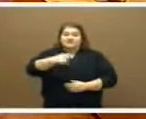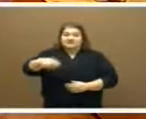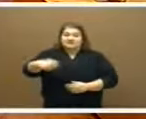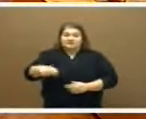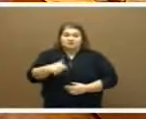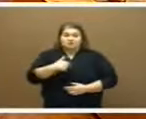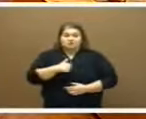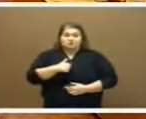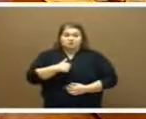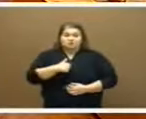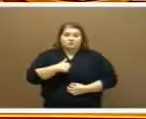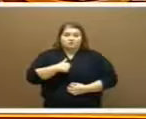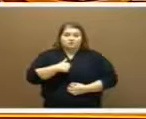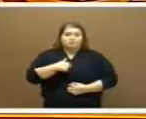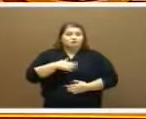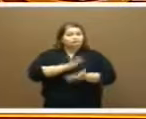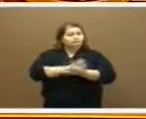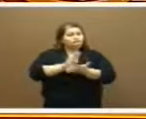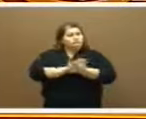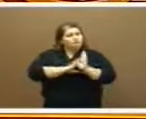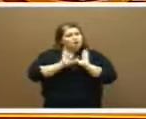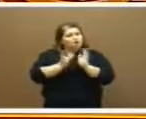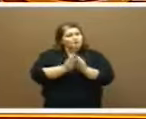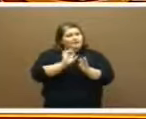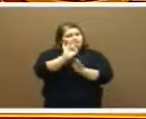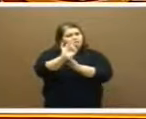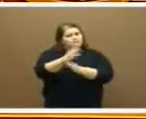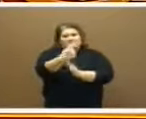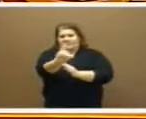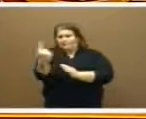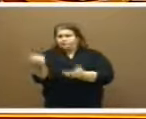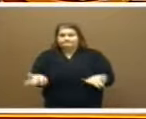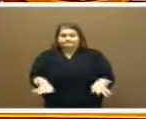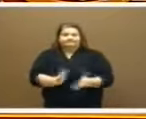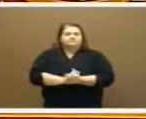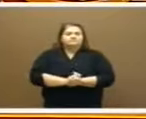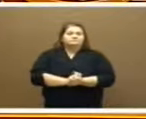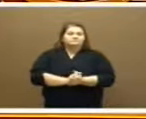estoy decidido a pasarle un exhaustivo resumen.